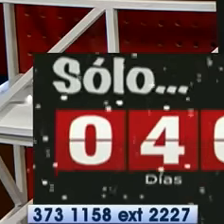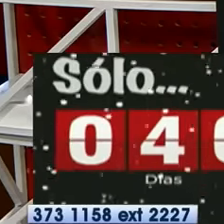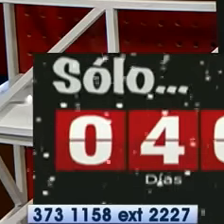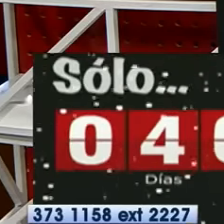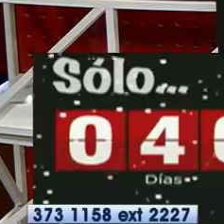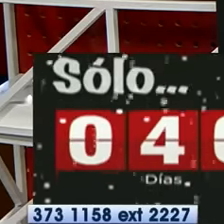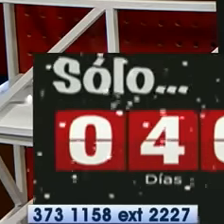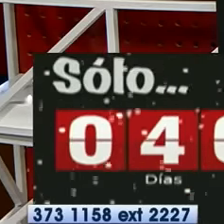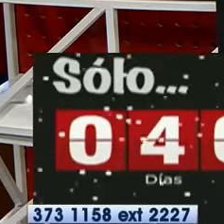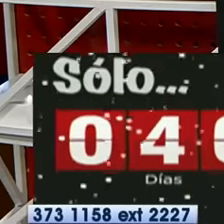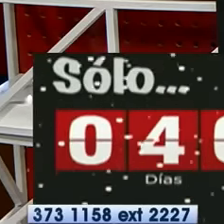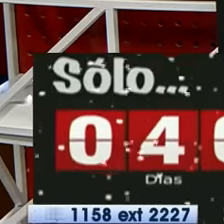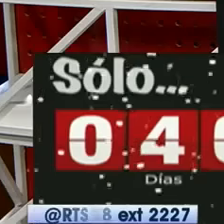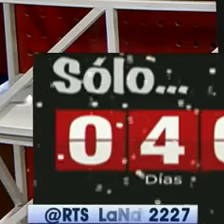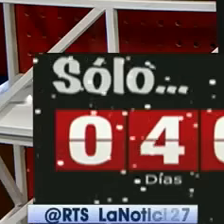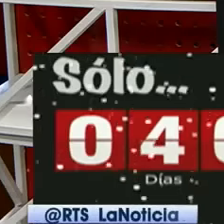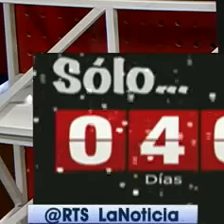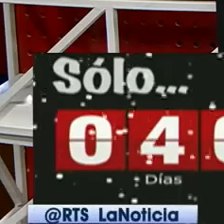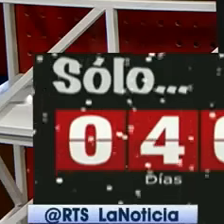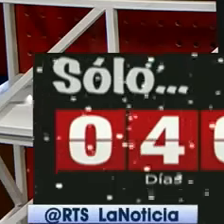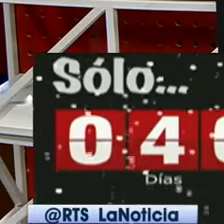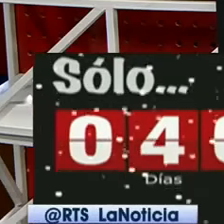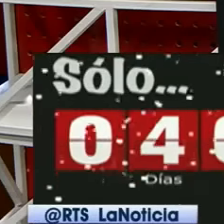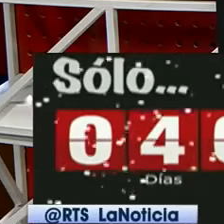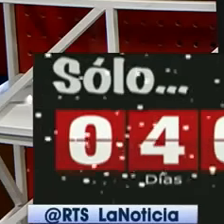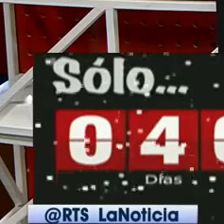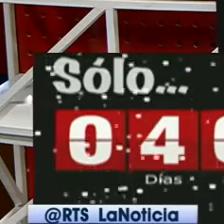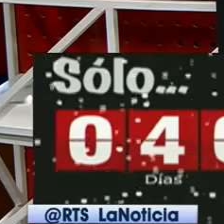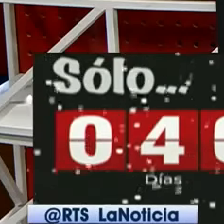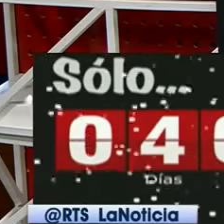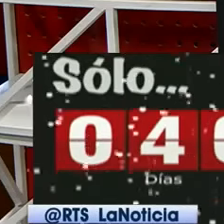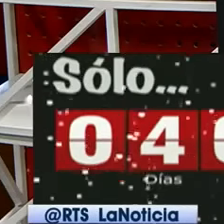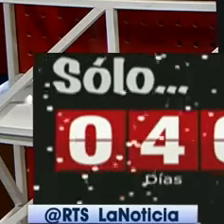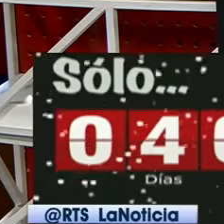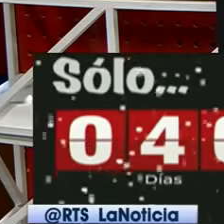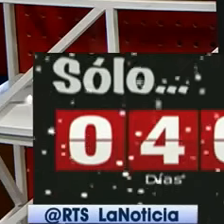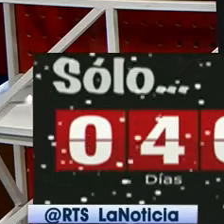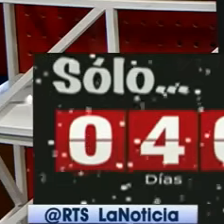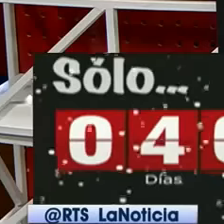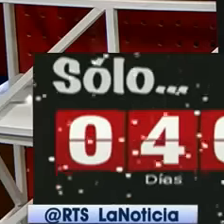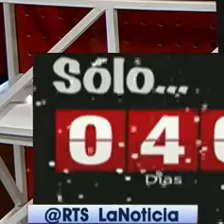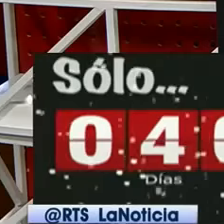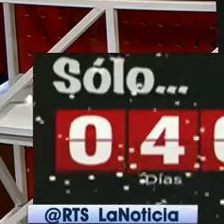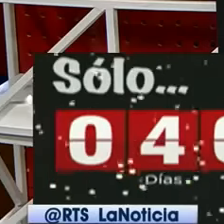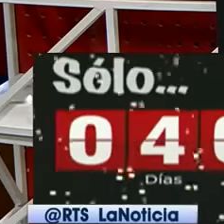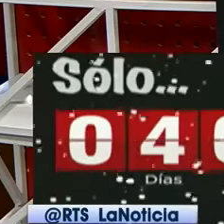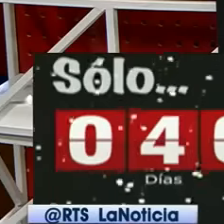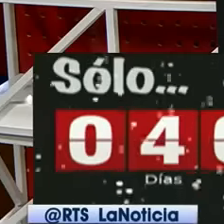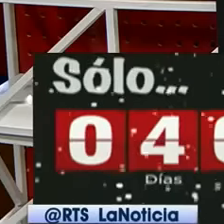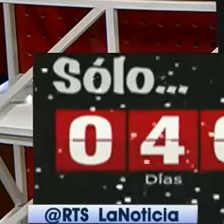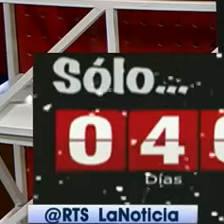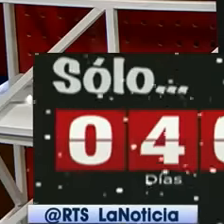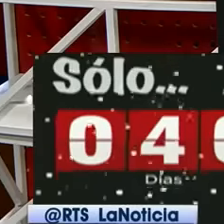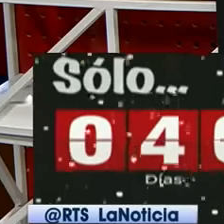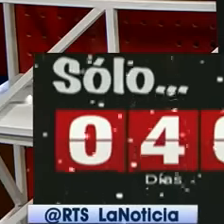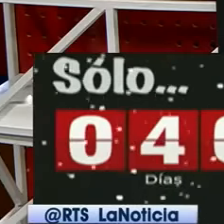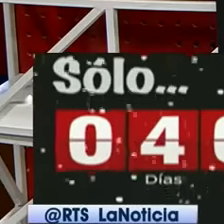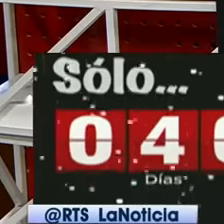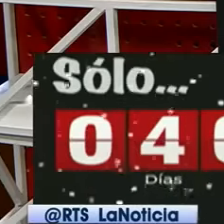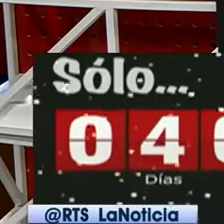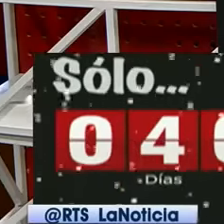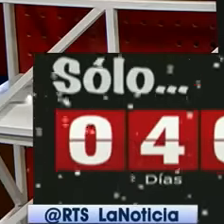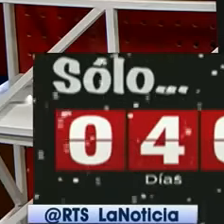falta para la vida. Por supuesto. Ya se vive el ambiente, ¿no? Y nos vamos preparando, definitivamente. Hay mucha alegría, mucho entusiasmo. Ya está preparado. Y la